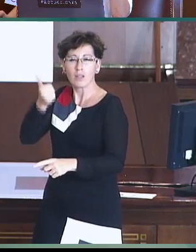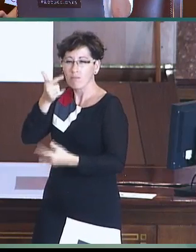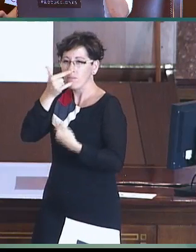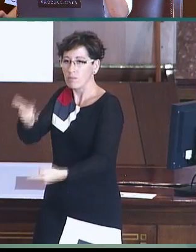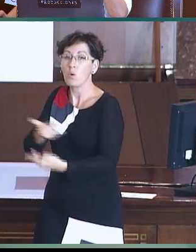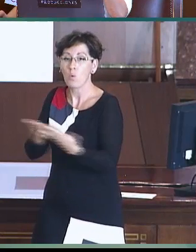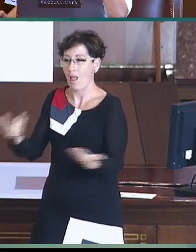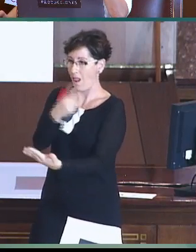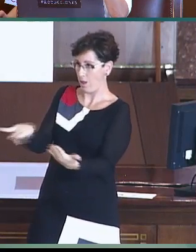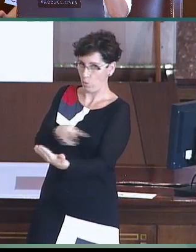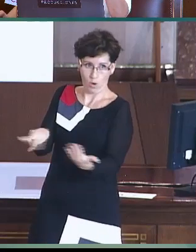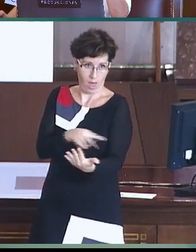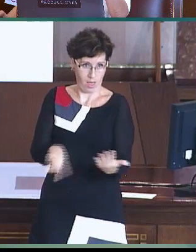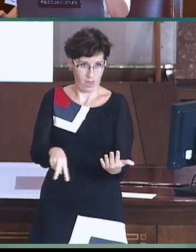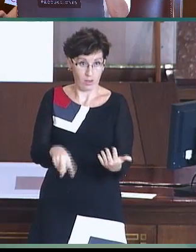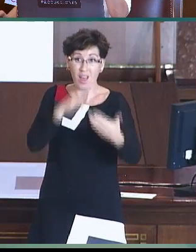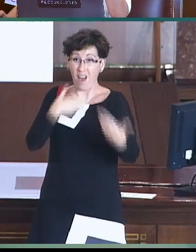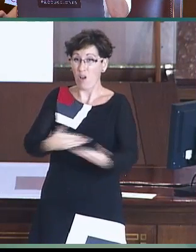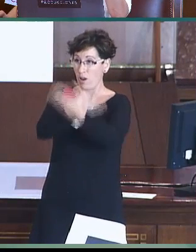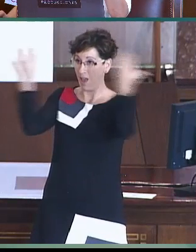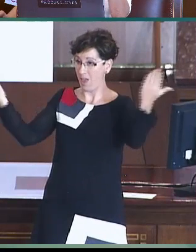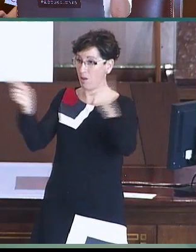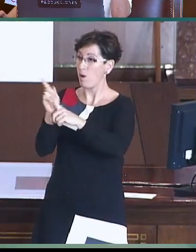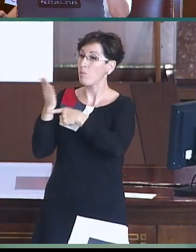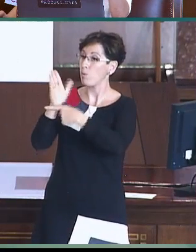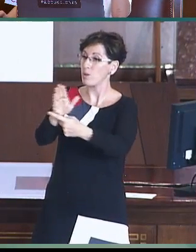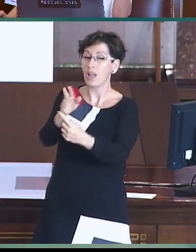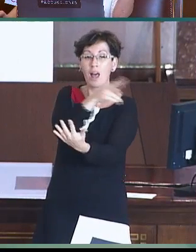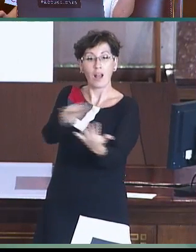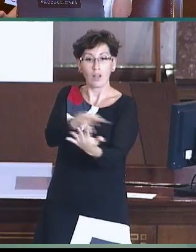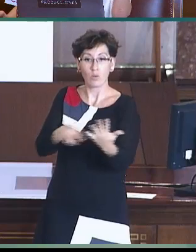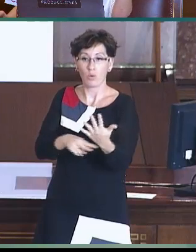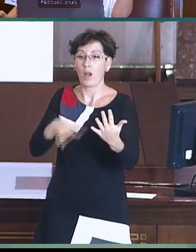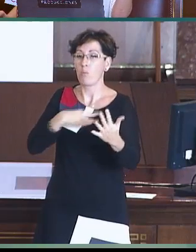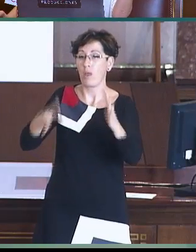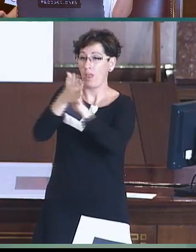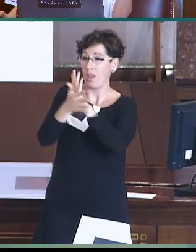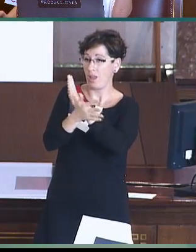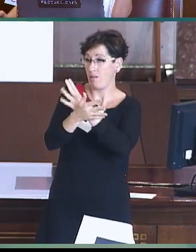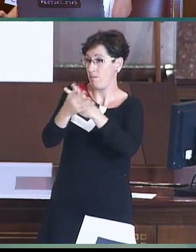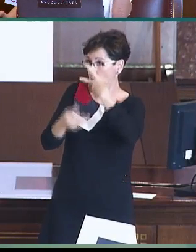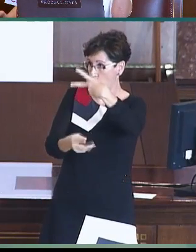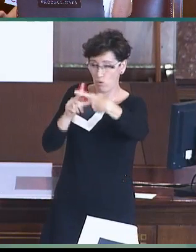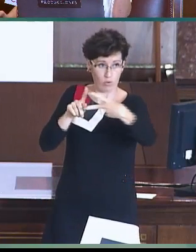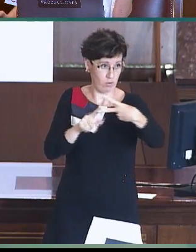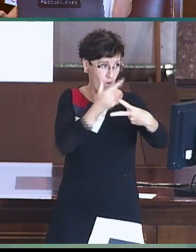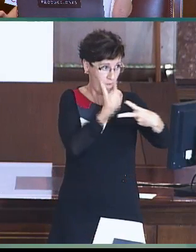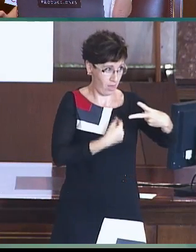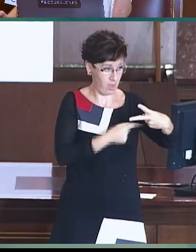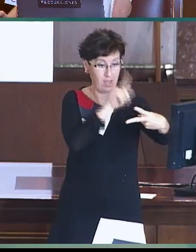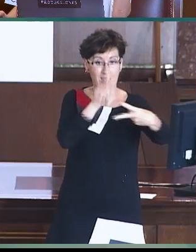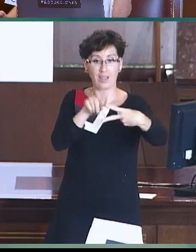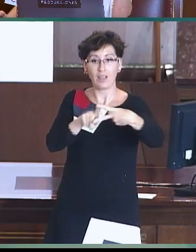Los modelos actuales de lectura proponen que la habilidad lectora puede ser descrita por distintos componentes, por dos fundamentalmente. Un